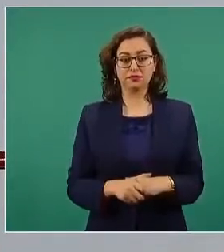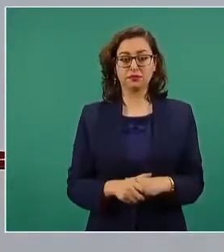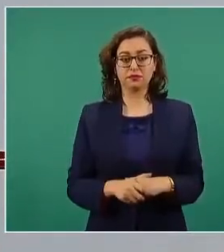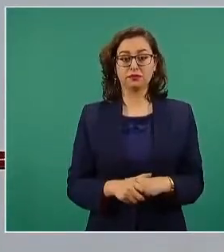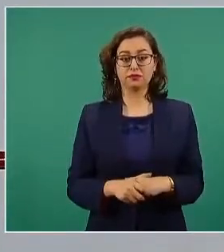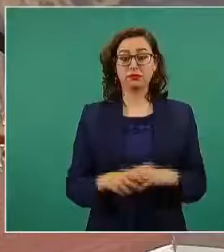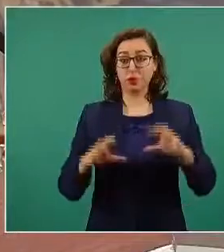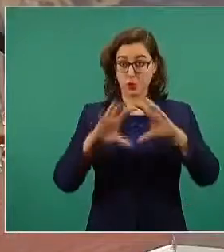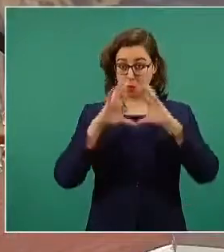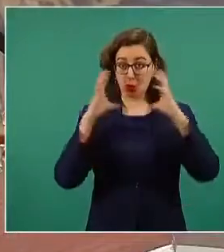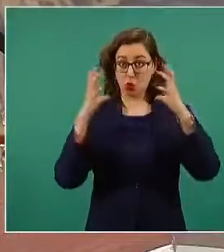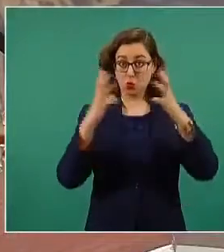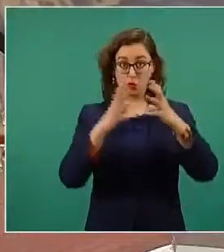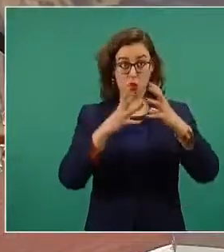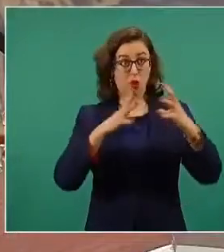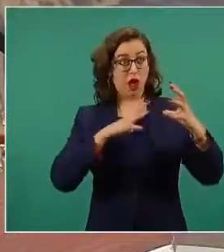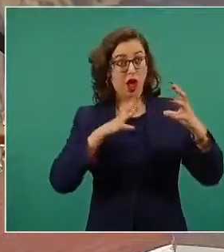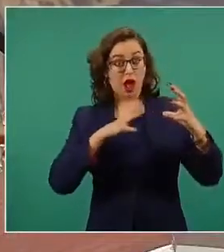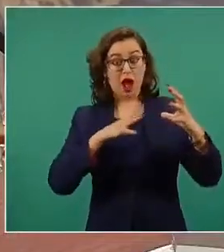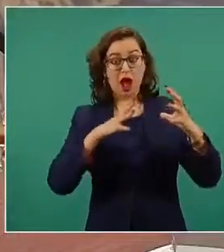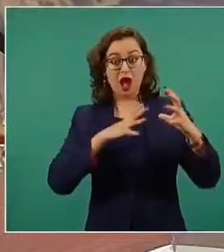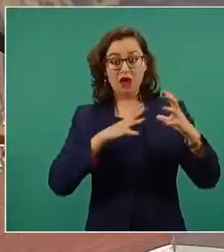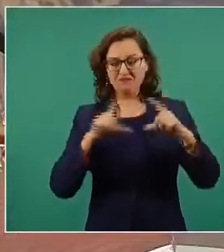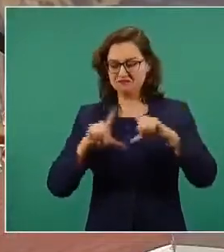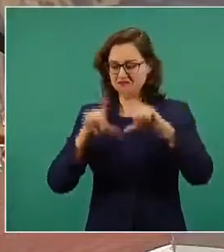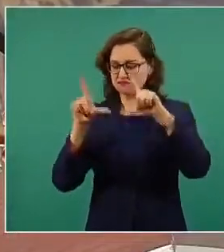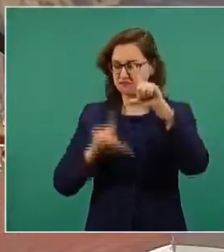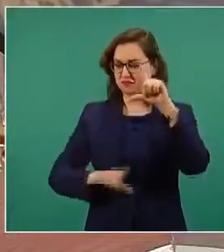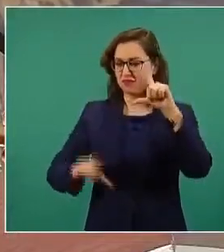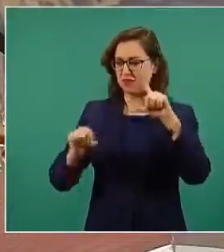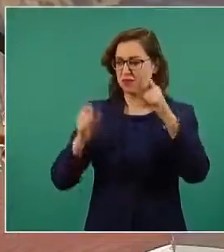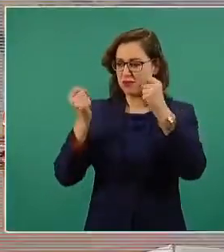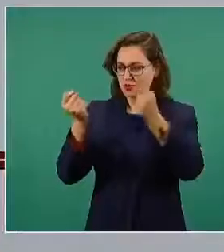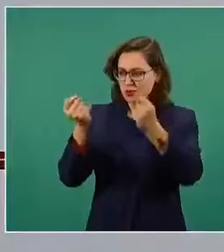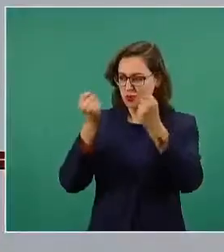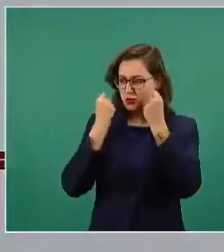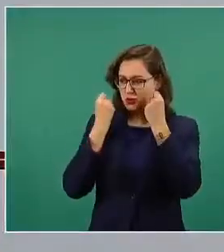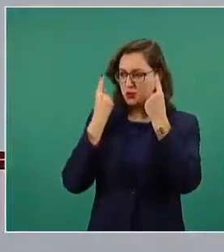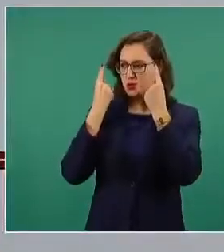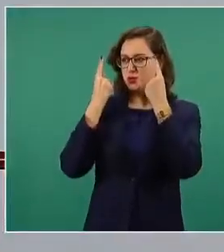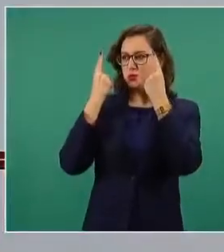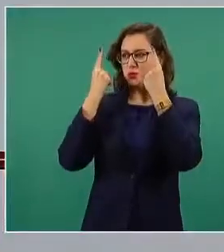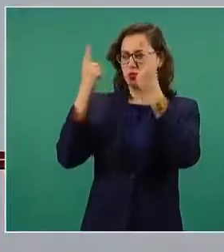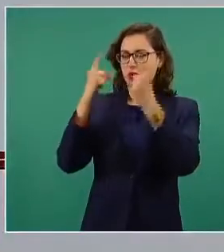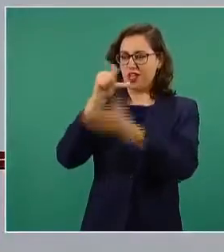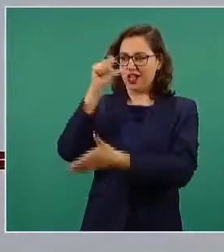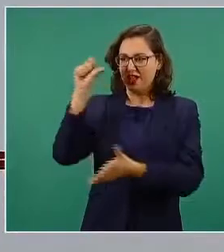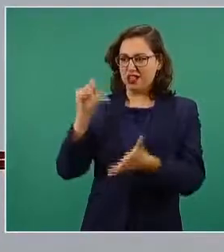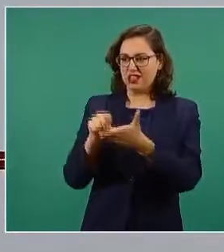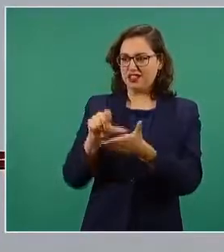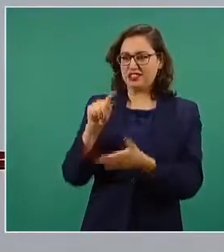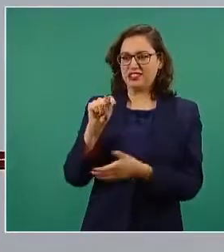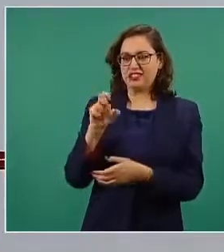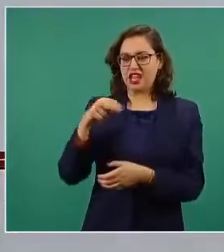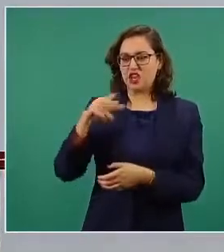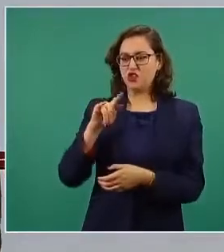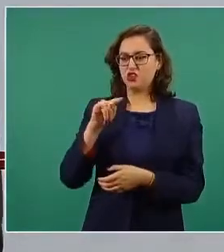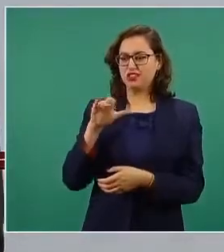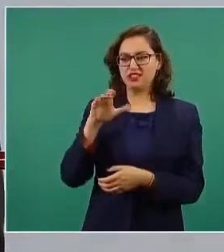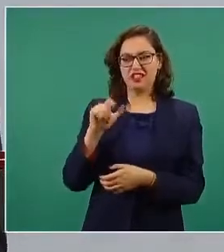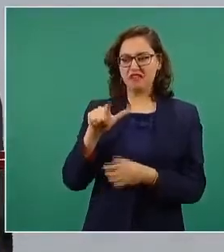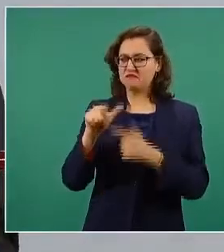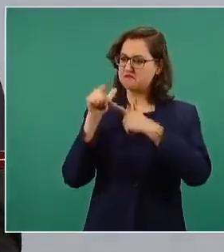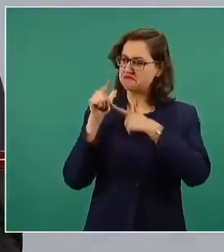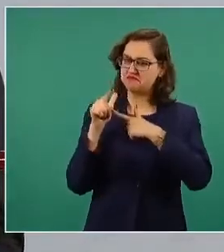Mientras exista el mundo, no acabará la gloria ni la fama de México Tenochtitlan.